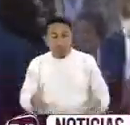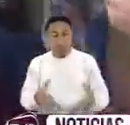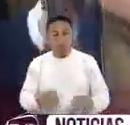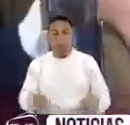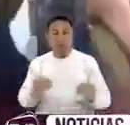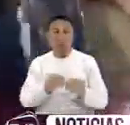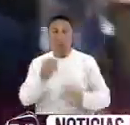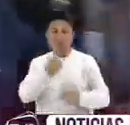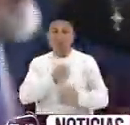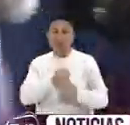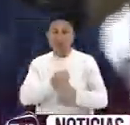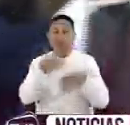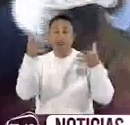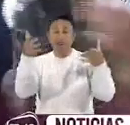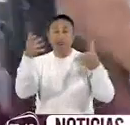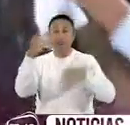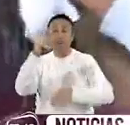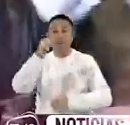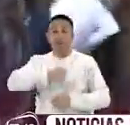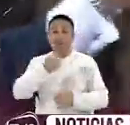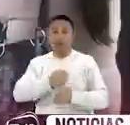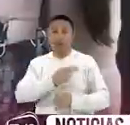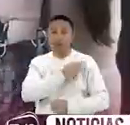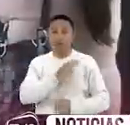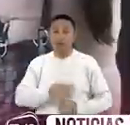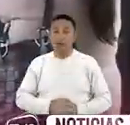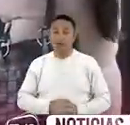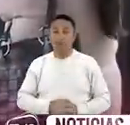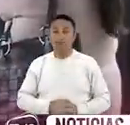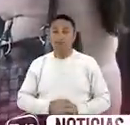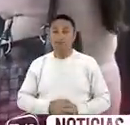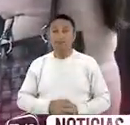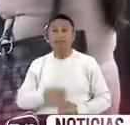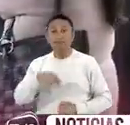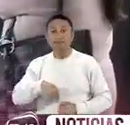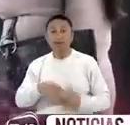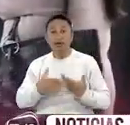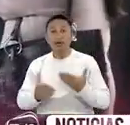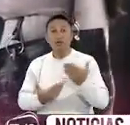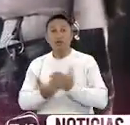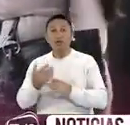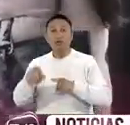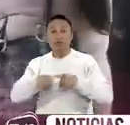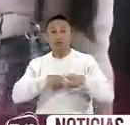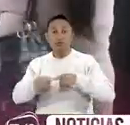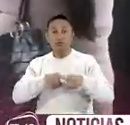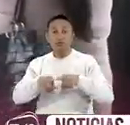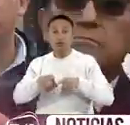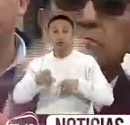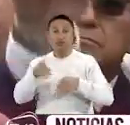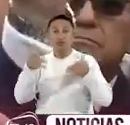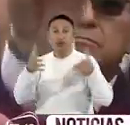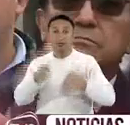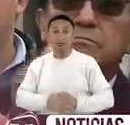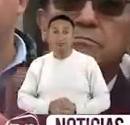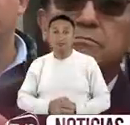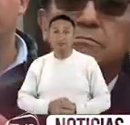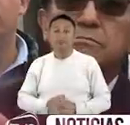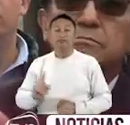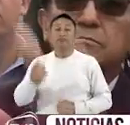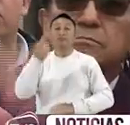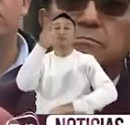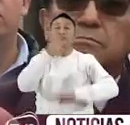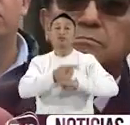estabilidad laboral a los docentes y trabajadores de la universidad, dando apertura a nuevos concursos de méritos de oposición. El primer